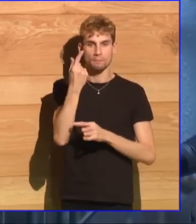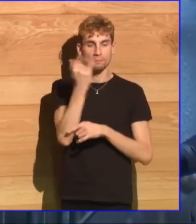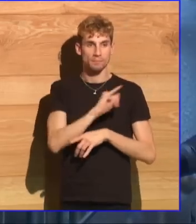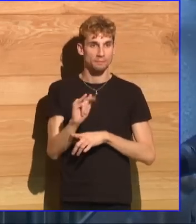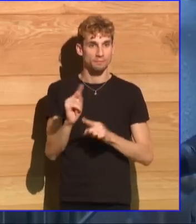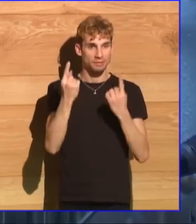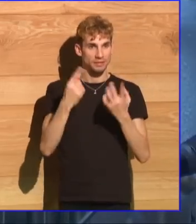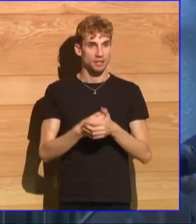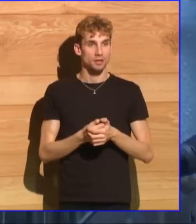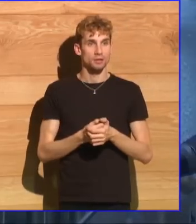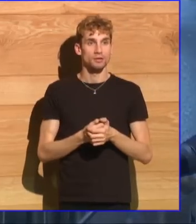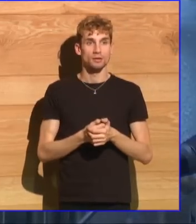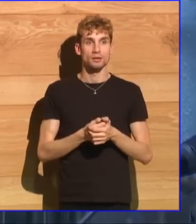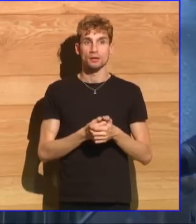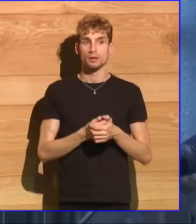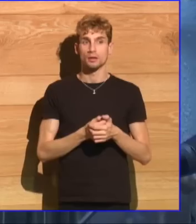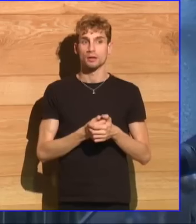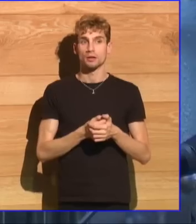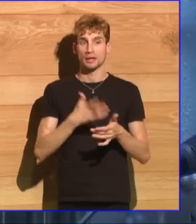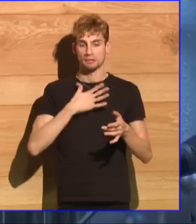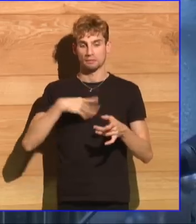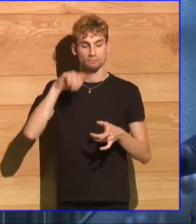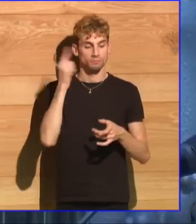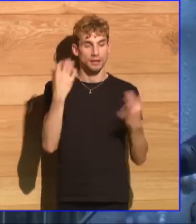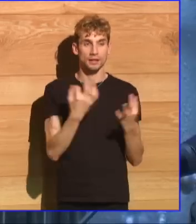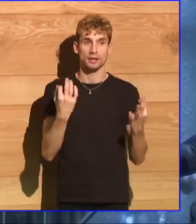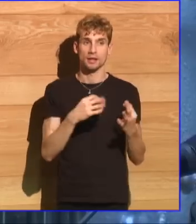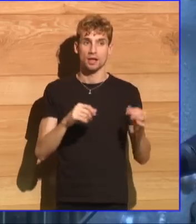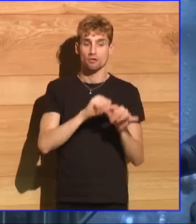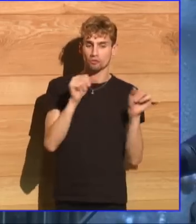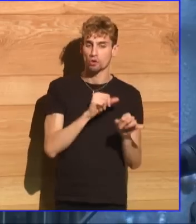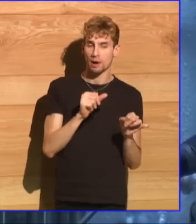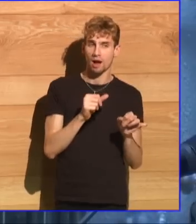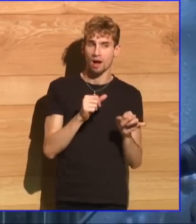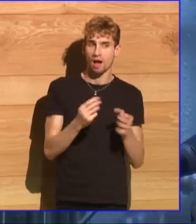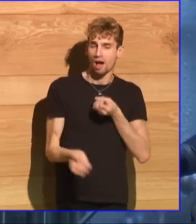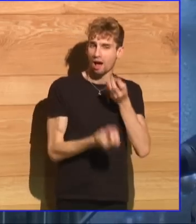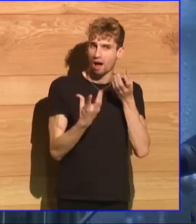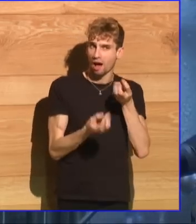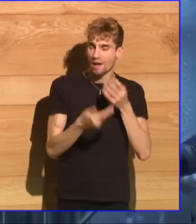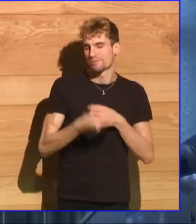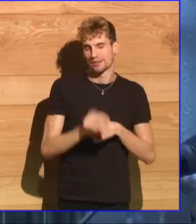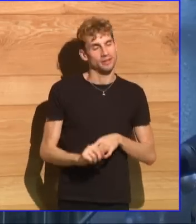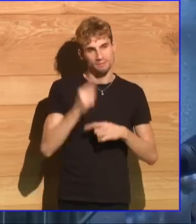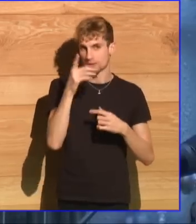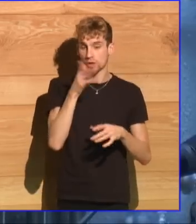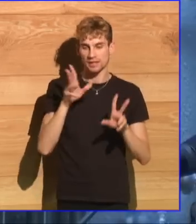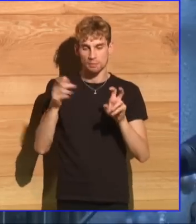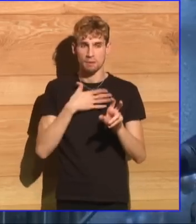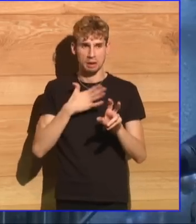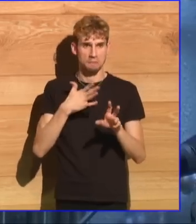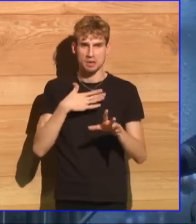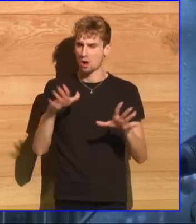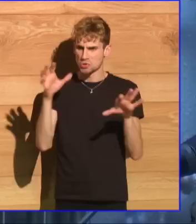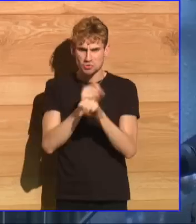las que me di cuenta que era mucho más importante la manera de narrar, porque el tema para mí era árido, incomprensible,